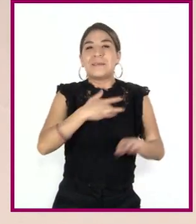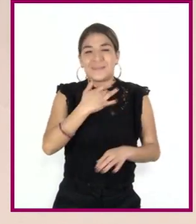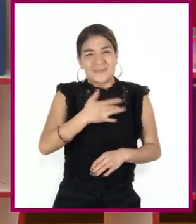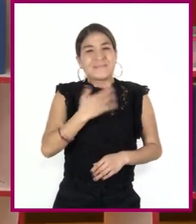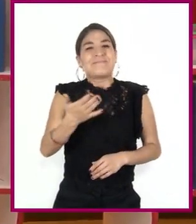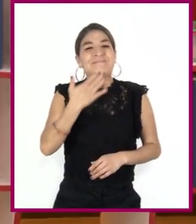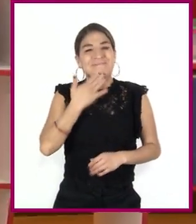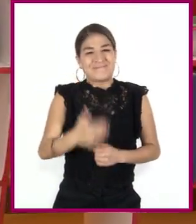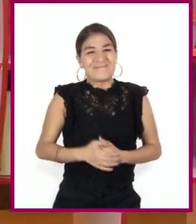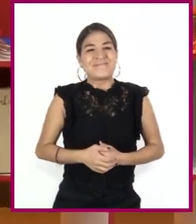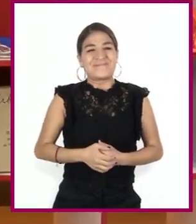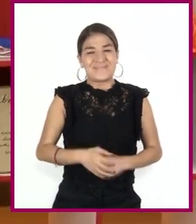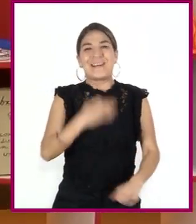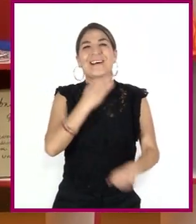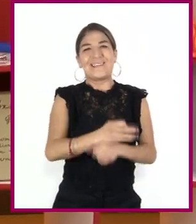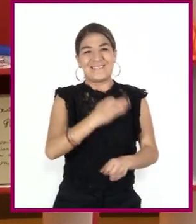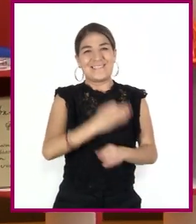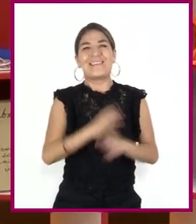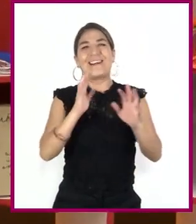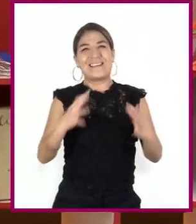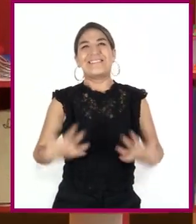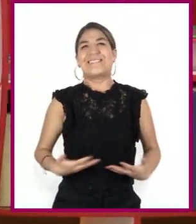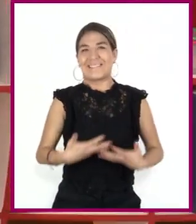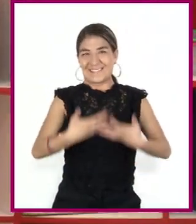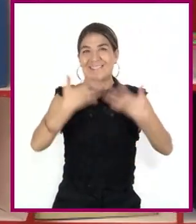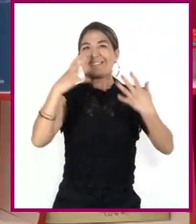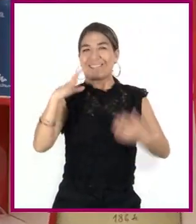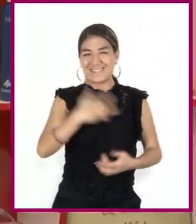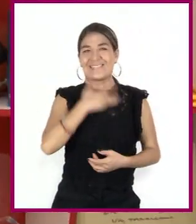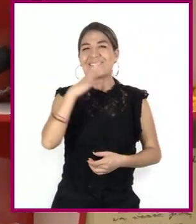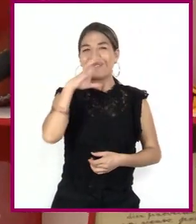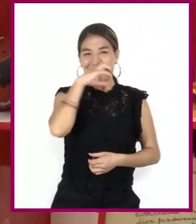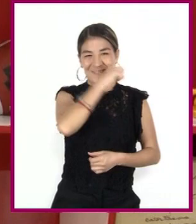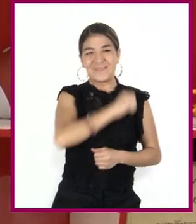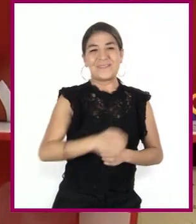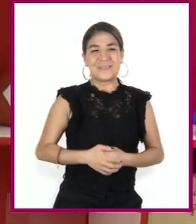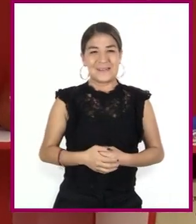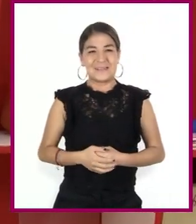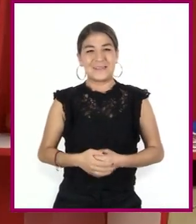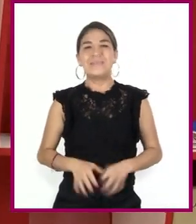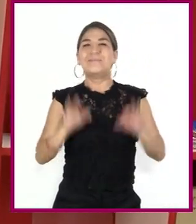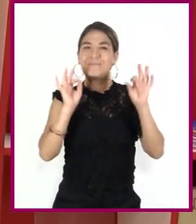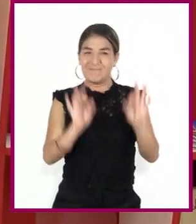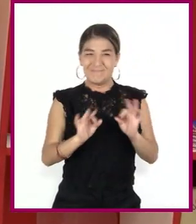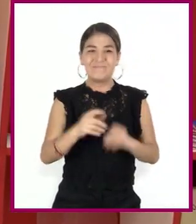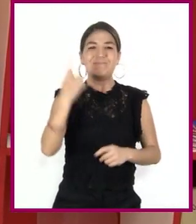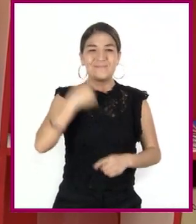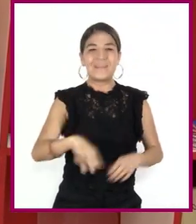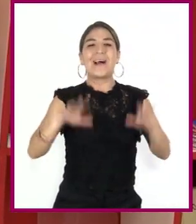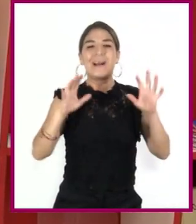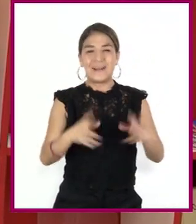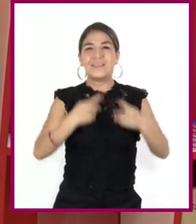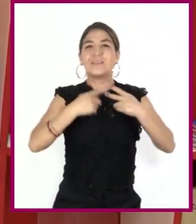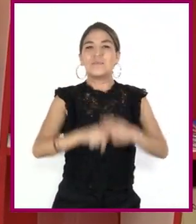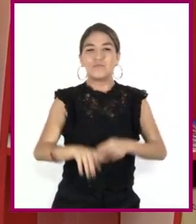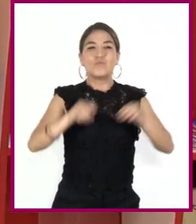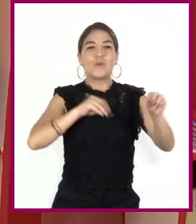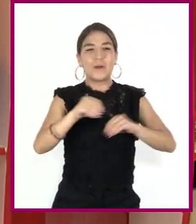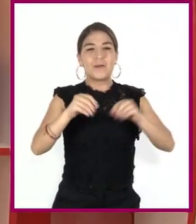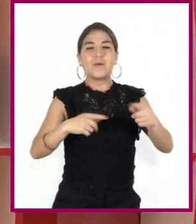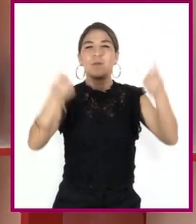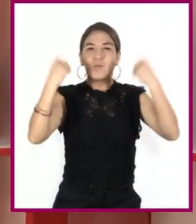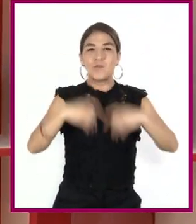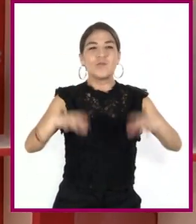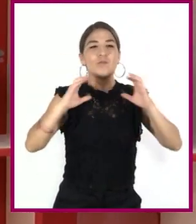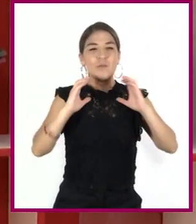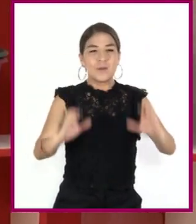bien. Muy bien, pero sí, se siente perfecto. Siente. Aquí se siente más el trabajo. Esa es la idea, que empecemos a movilizar todos